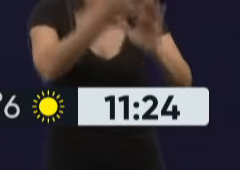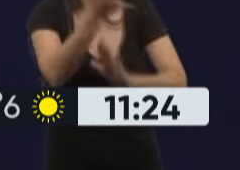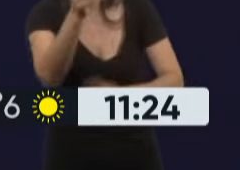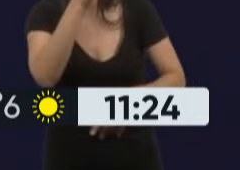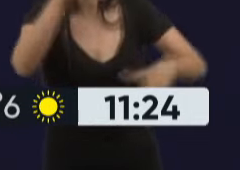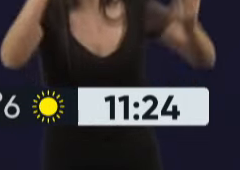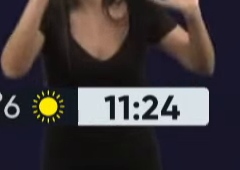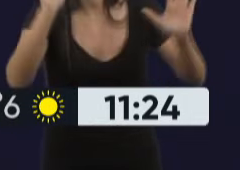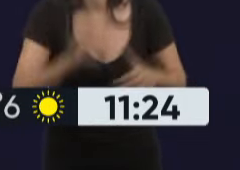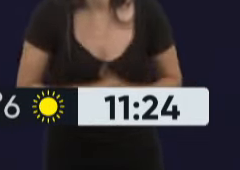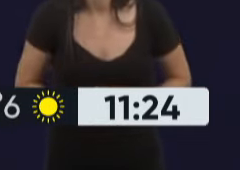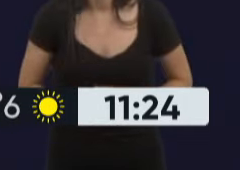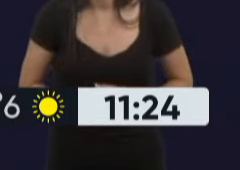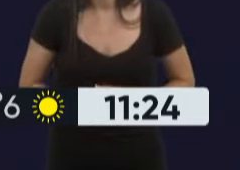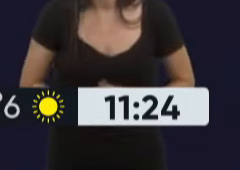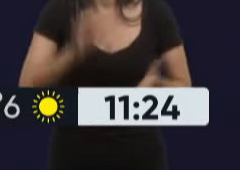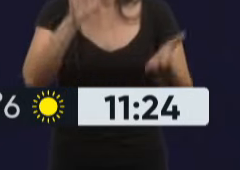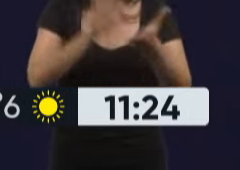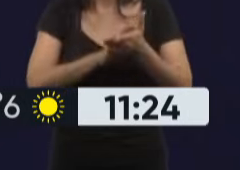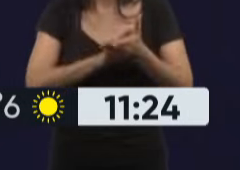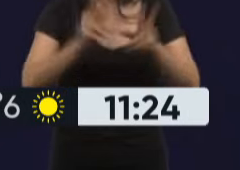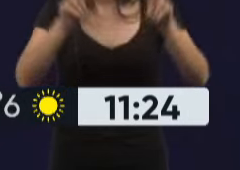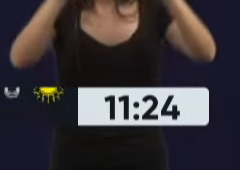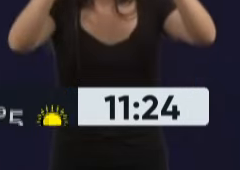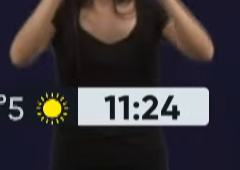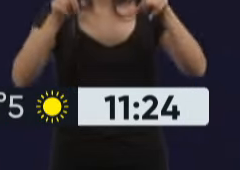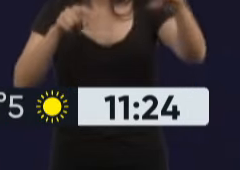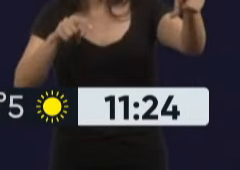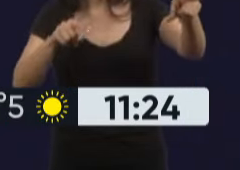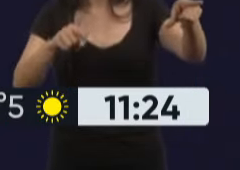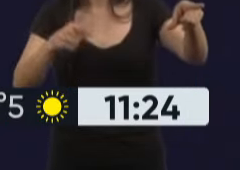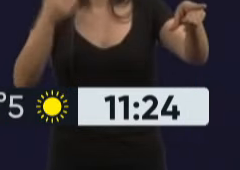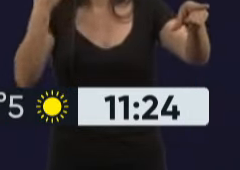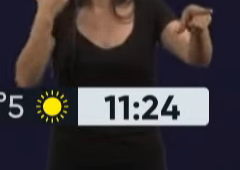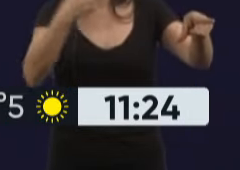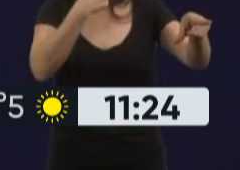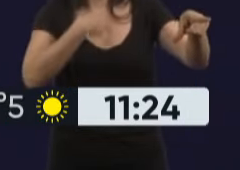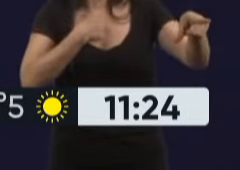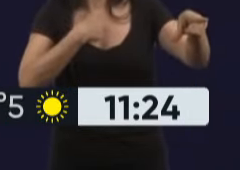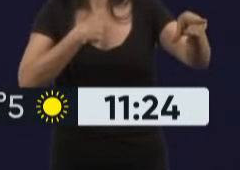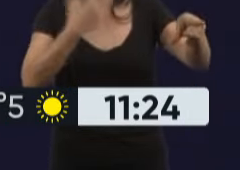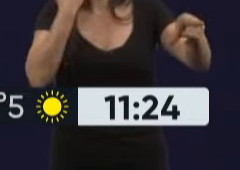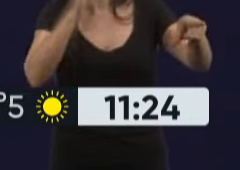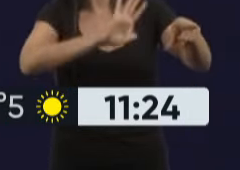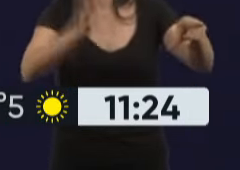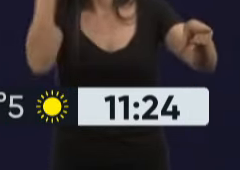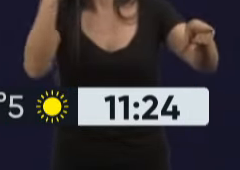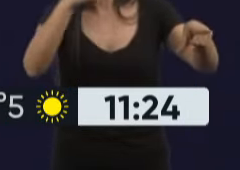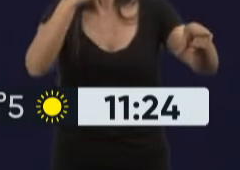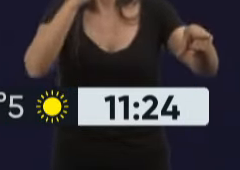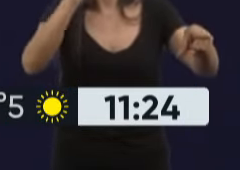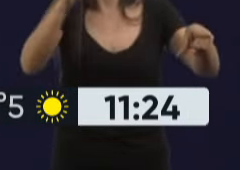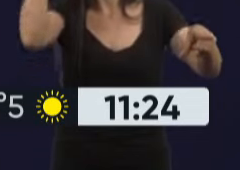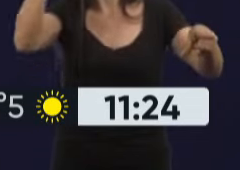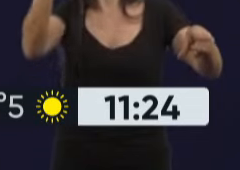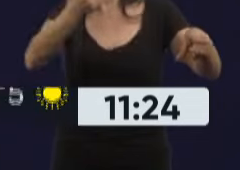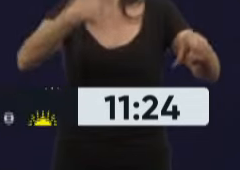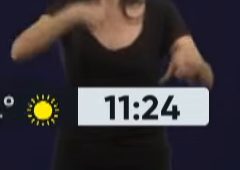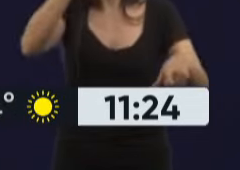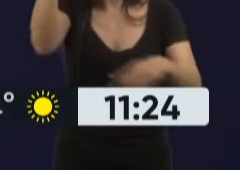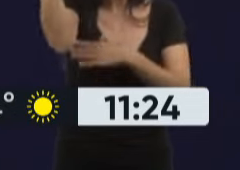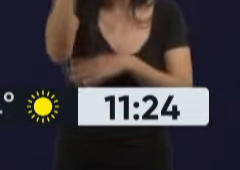con respecto a las a la me lo preguntaron creo que el viernes o el jueves en la última